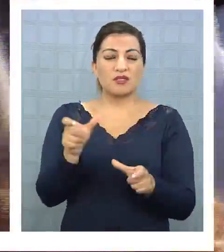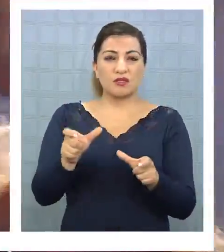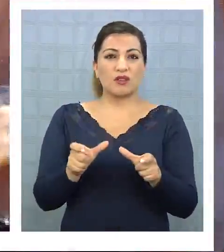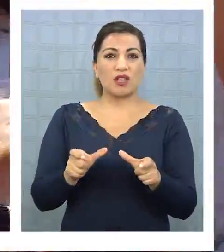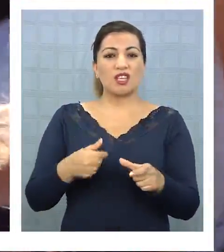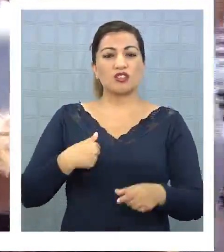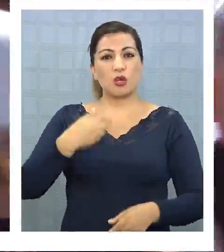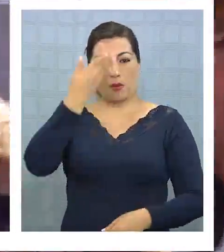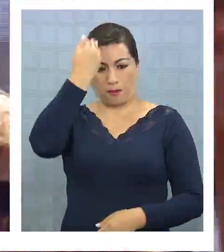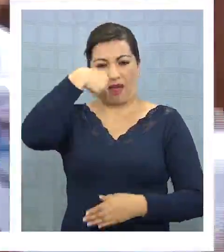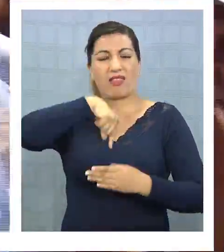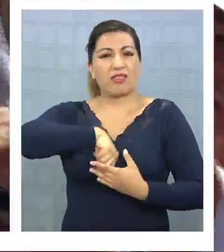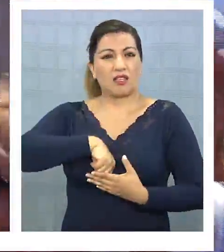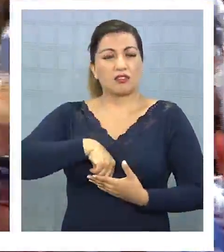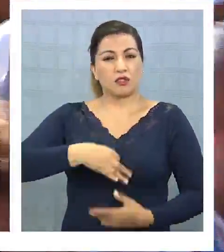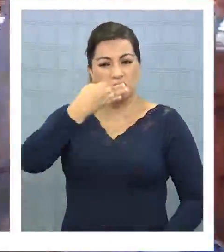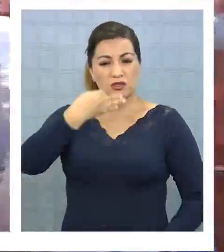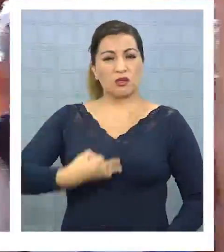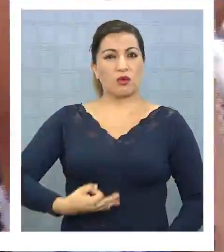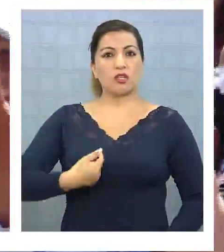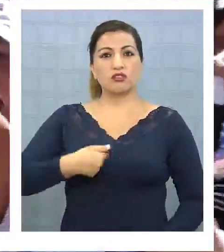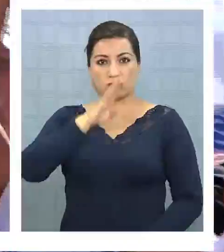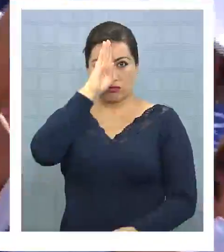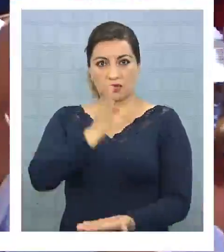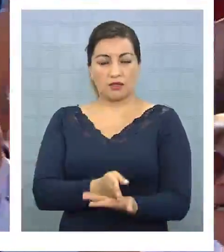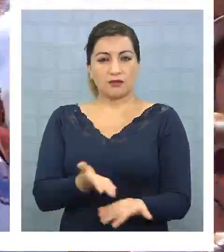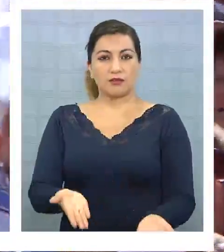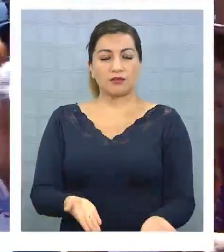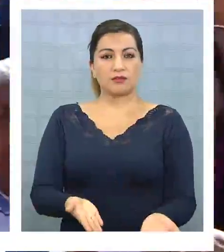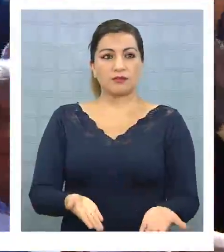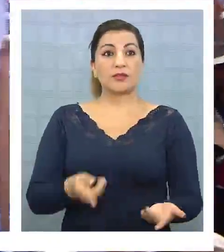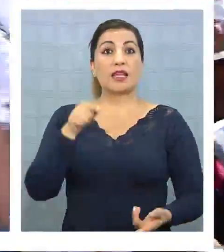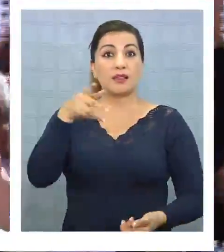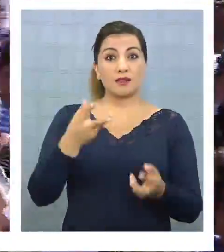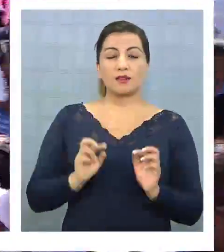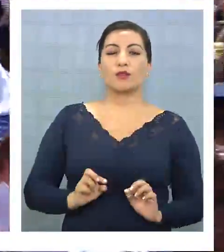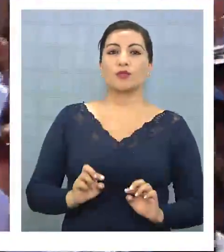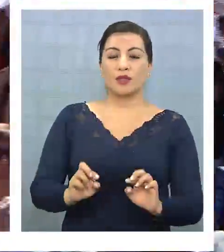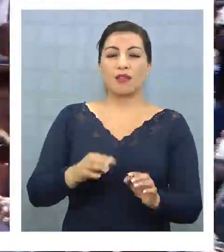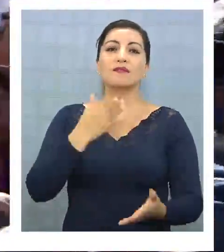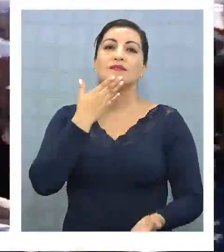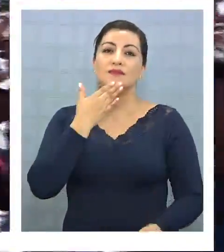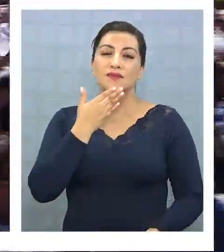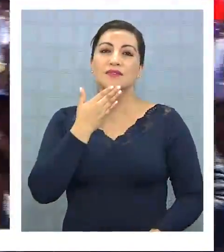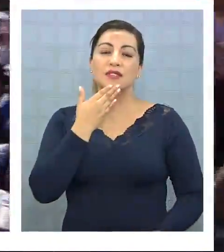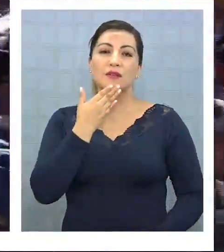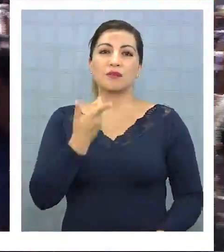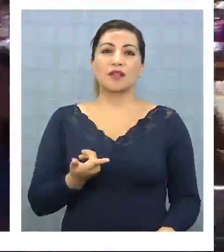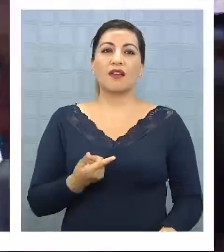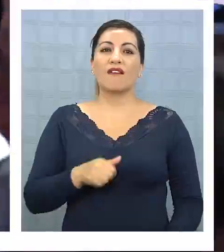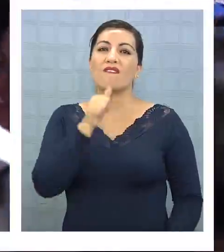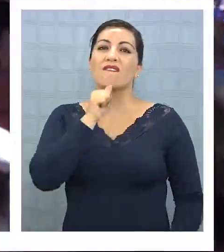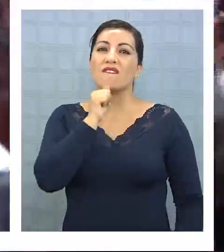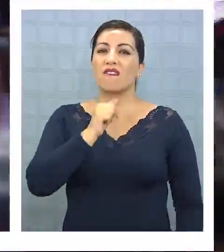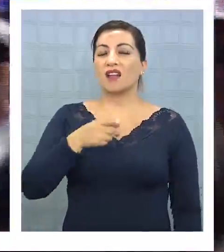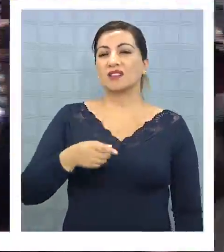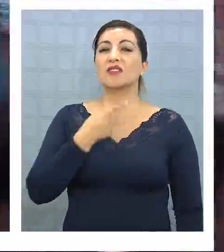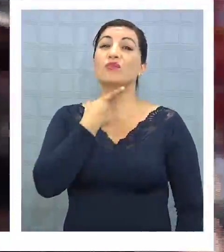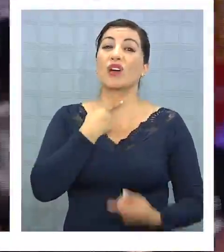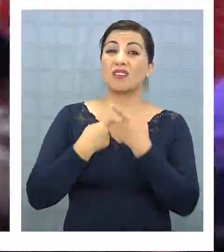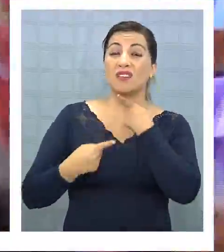convicción y creencia, puedan tomar una decisión. En la ocasión, Vera también se refirió al poco interés de la vocación